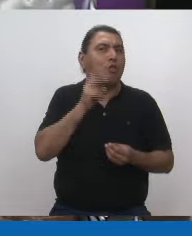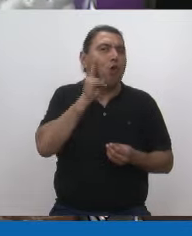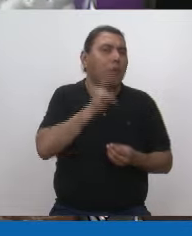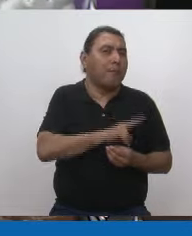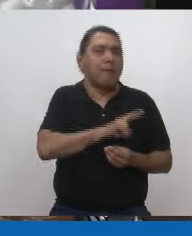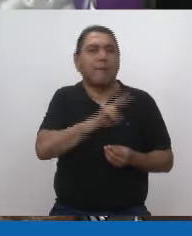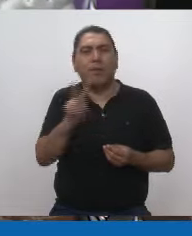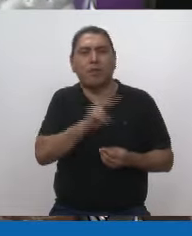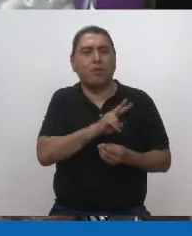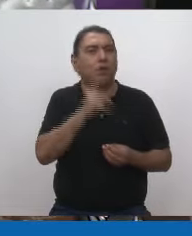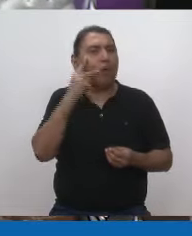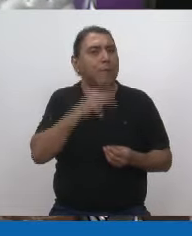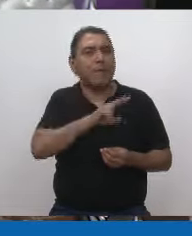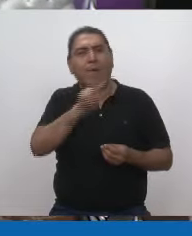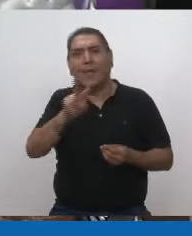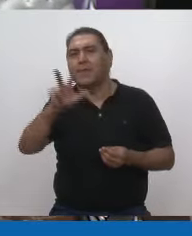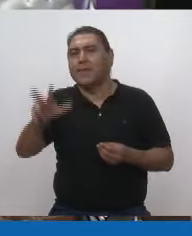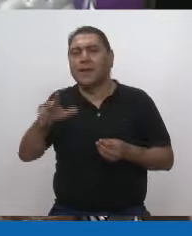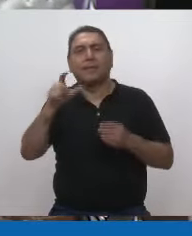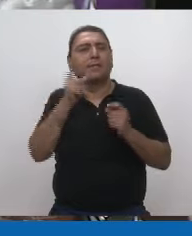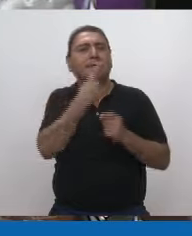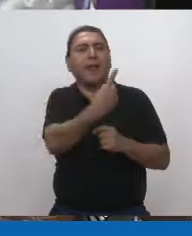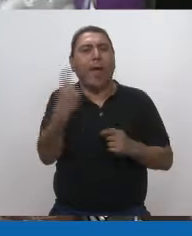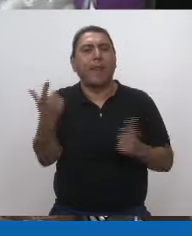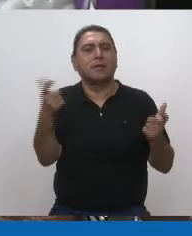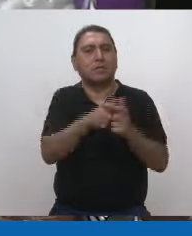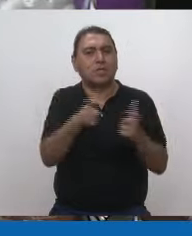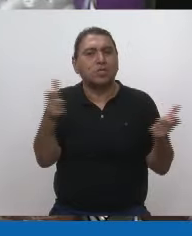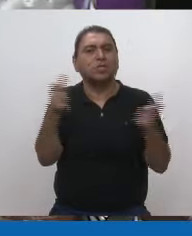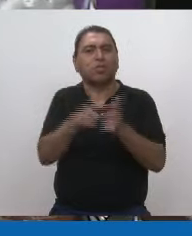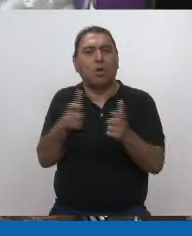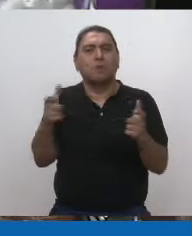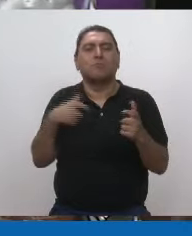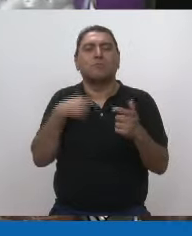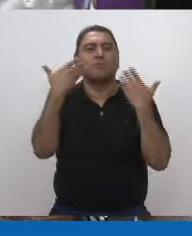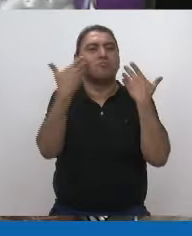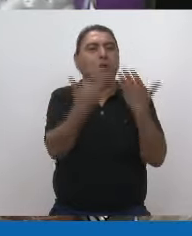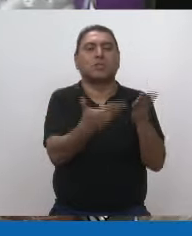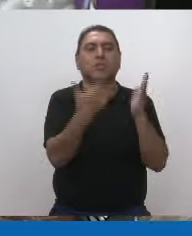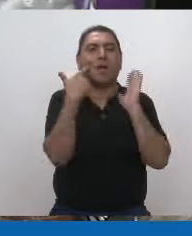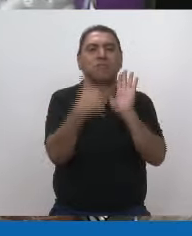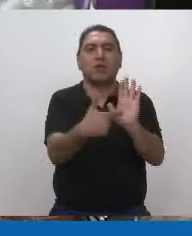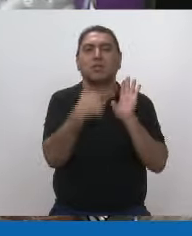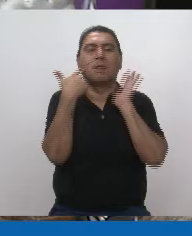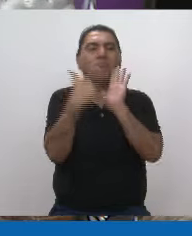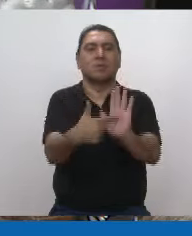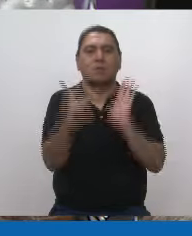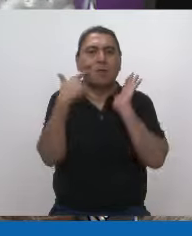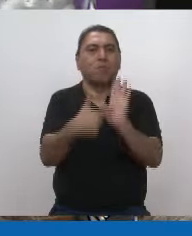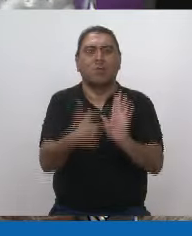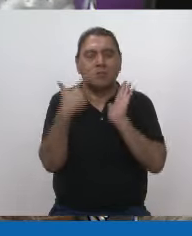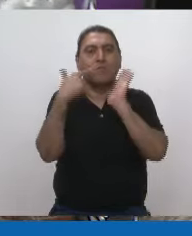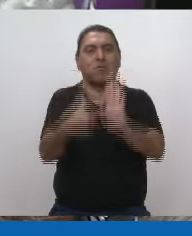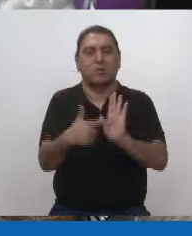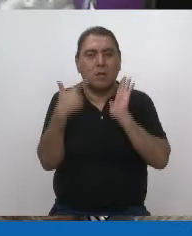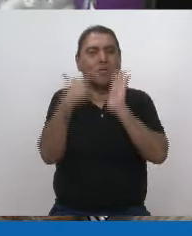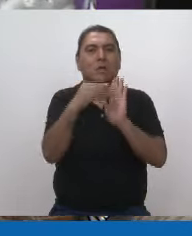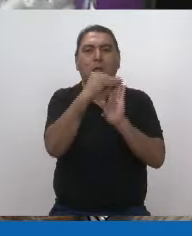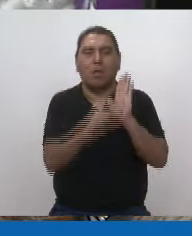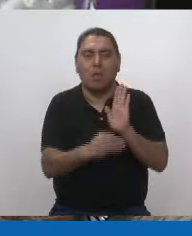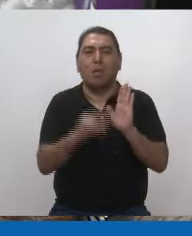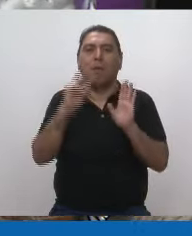2023 en cada una de las sesiones mostrando la cantidad, las cifras de muertos en Rosario y en toda la